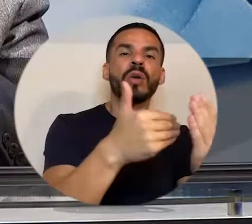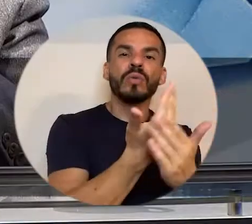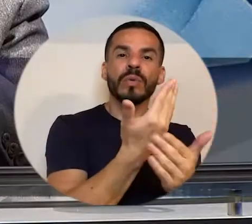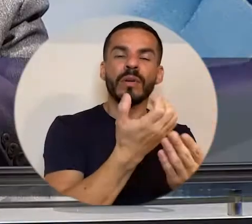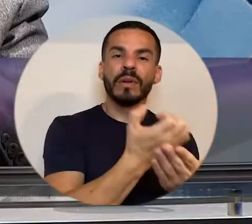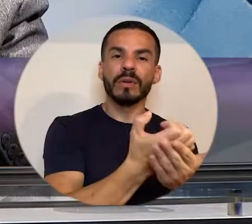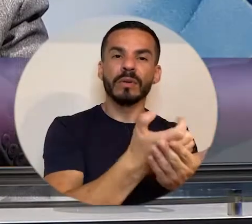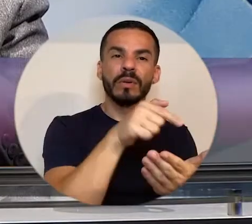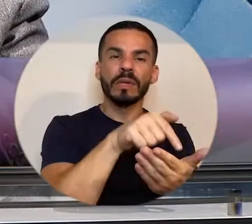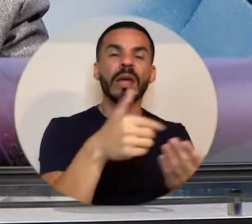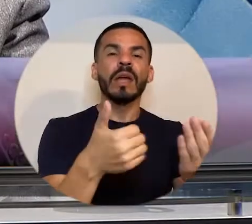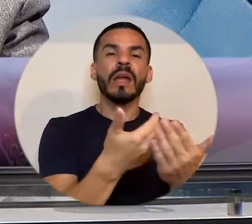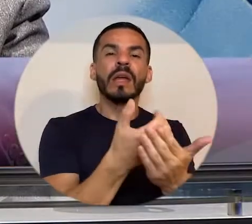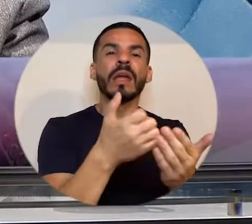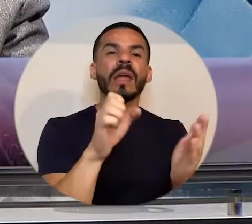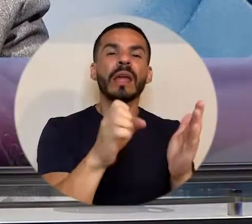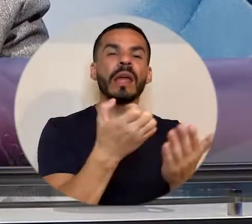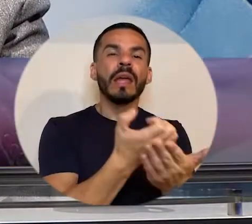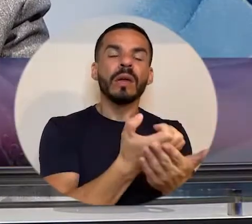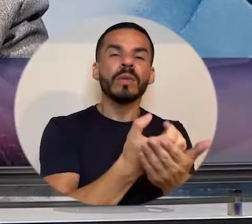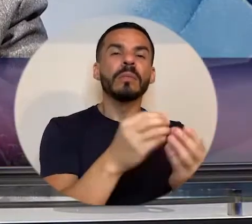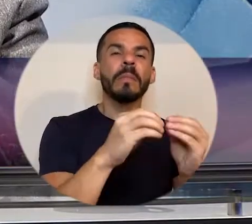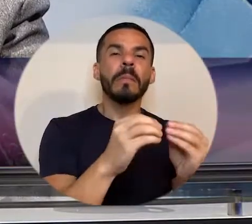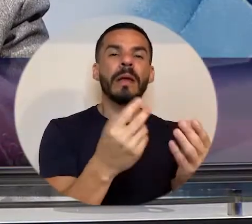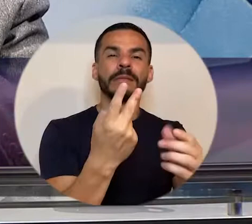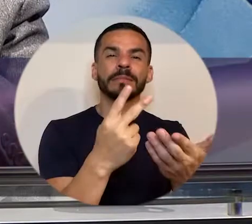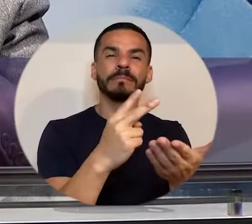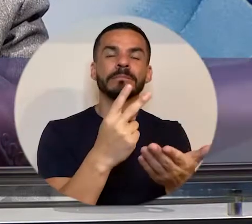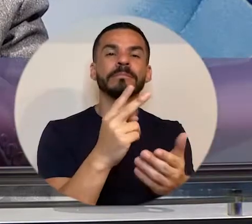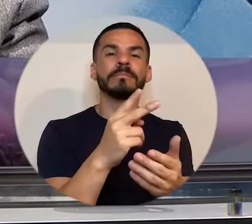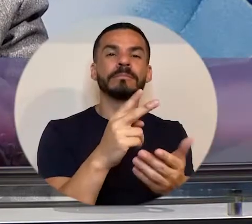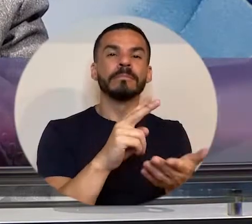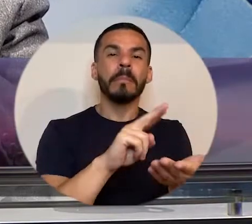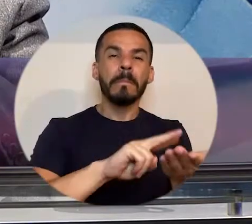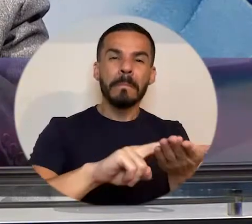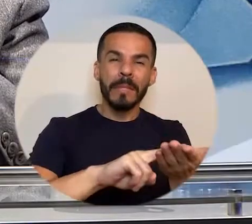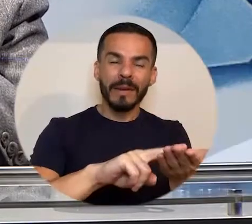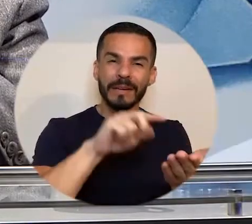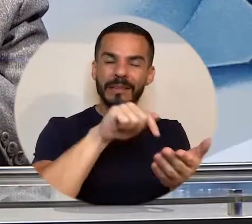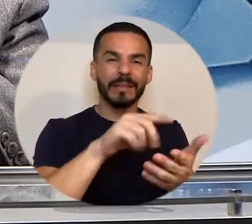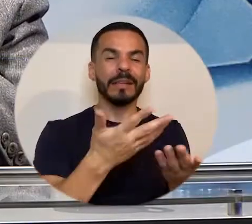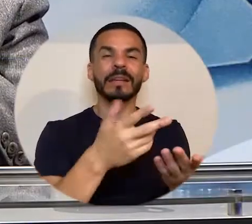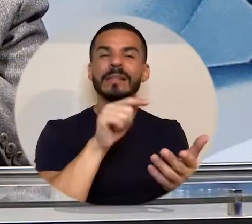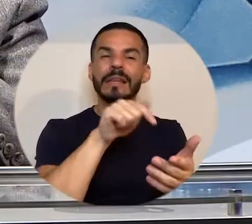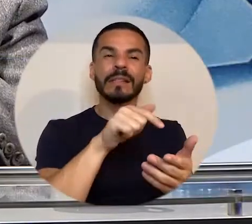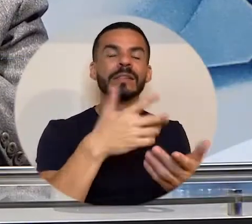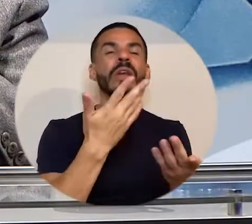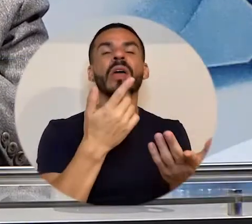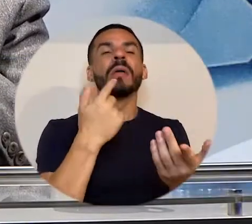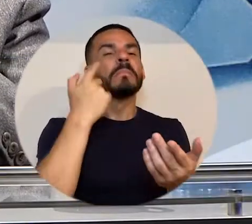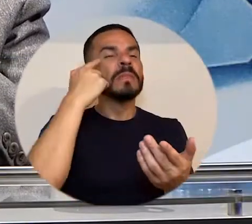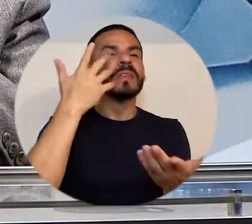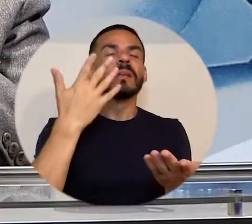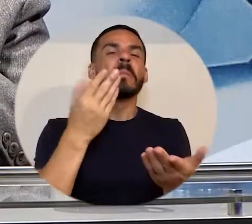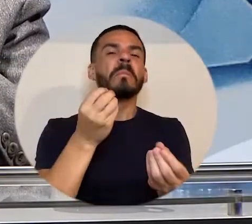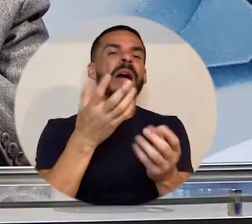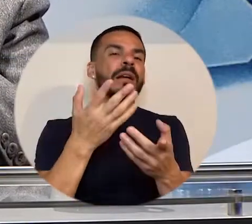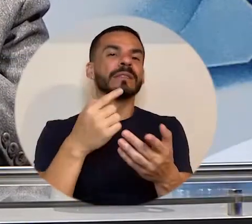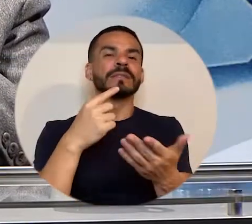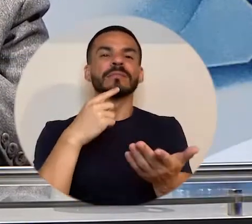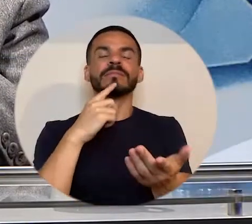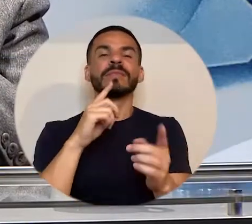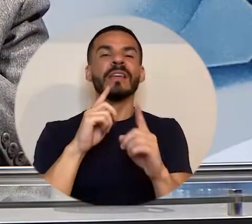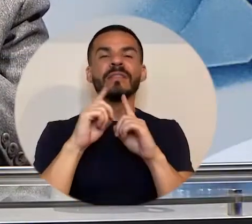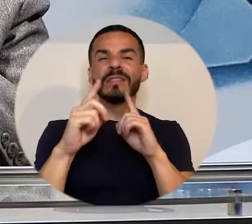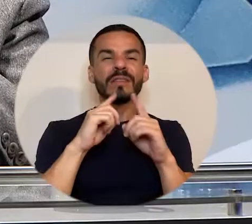una economía verde, que mucha gente piensa que es una economía o es un discurso